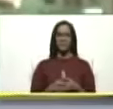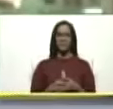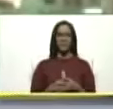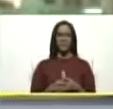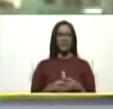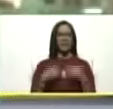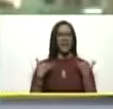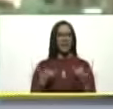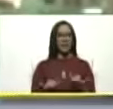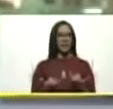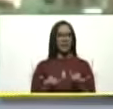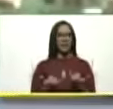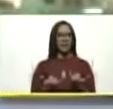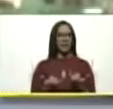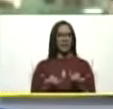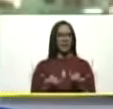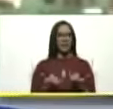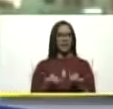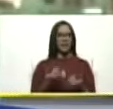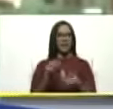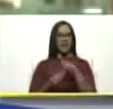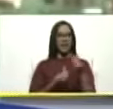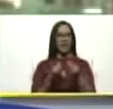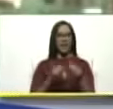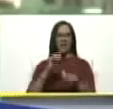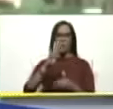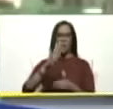ahora aplico las 4S,